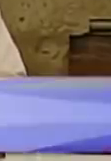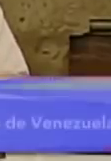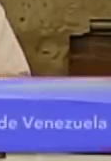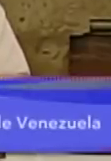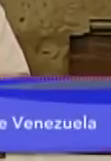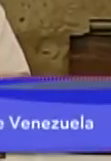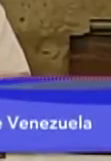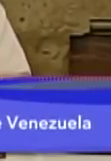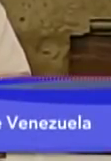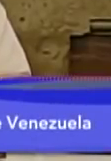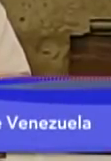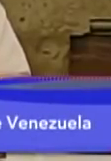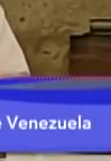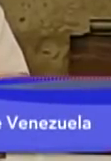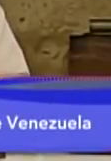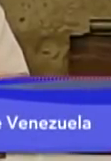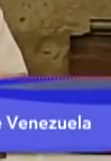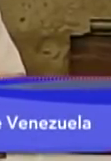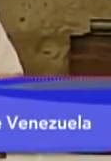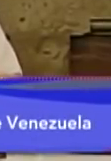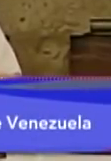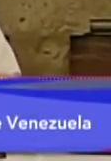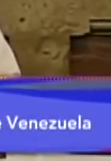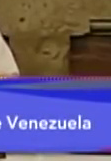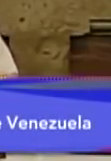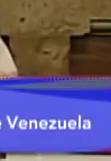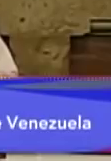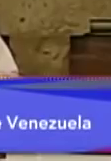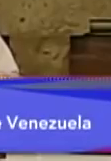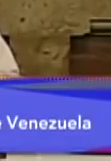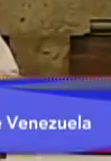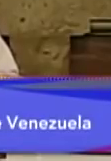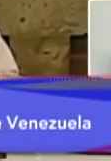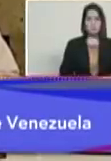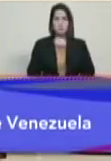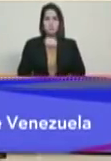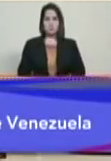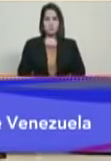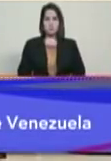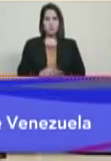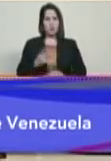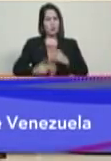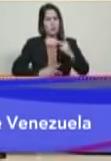diría yo, el avance del siglo XXI en la producción de oro.